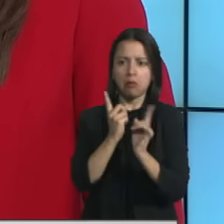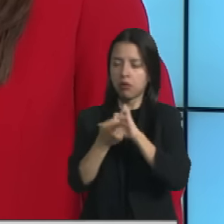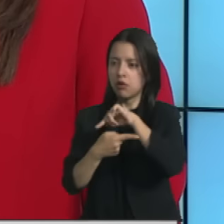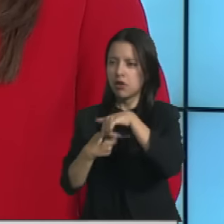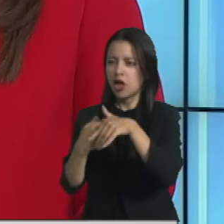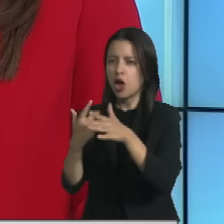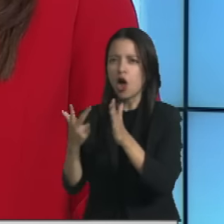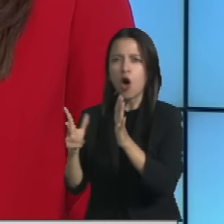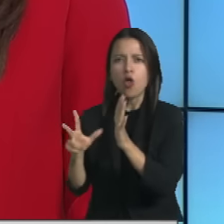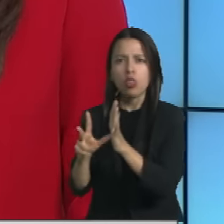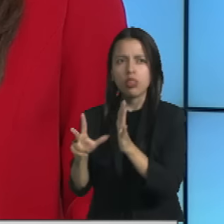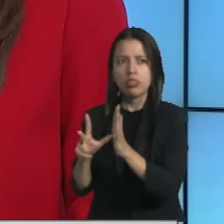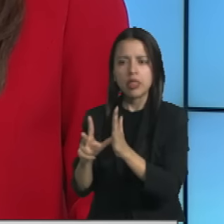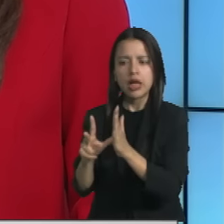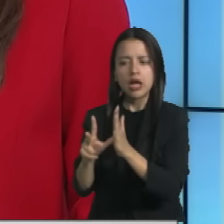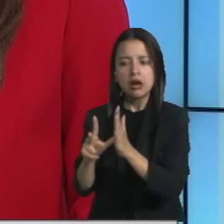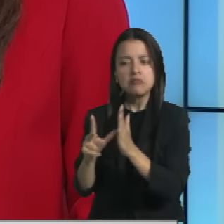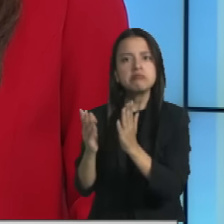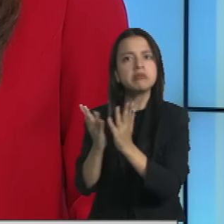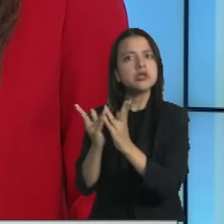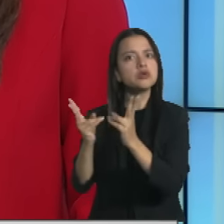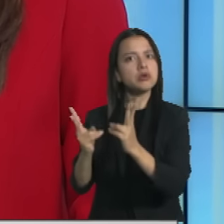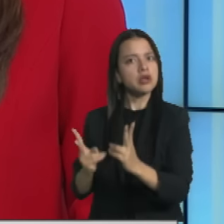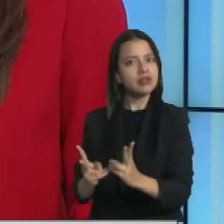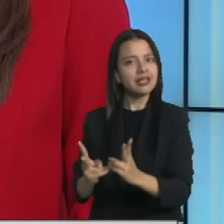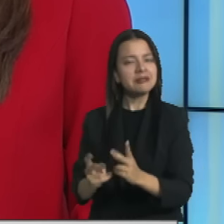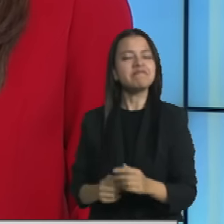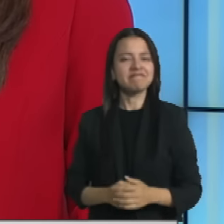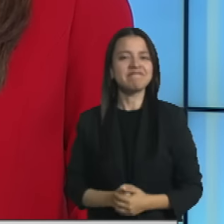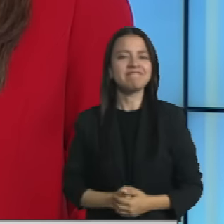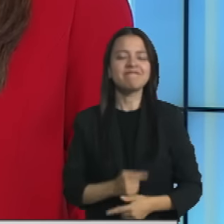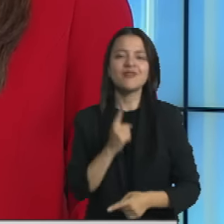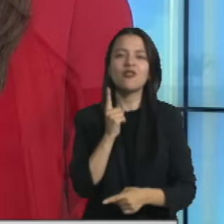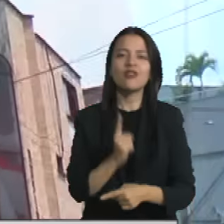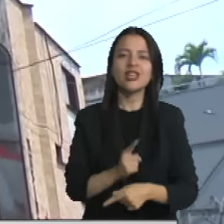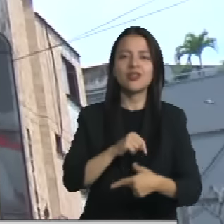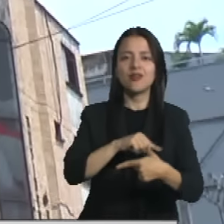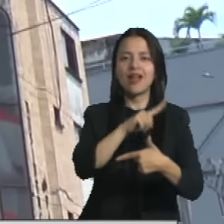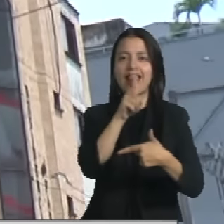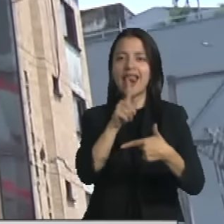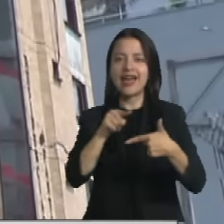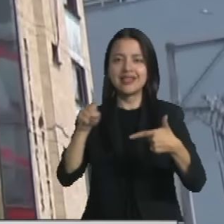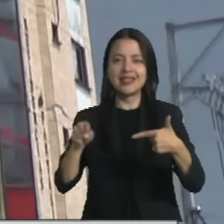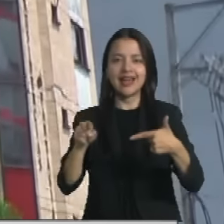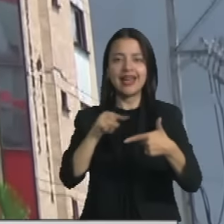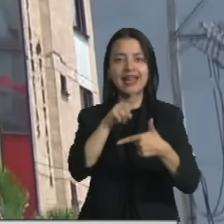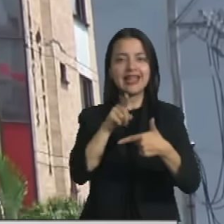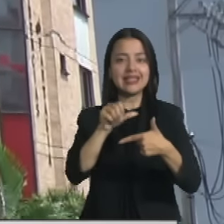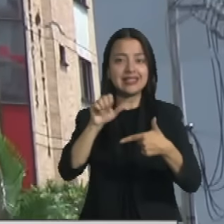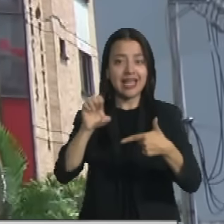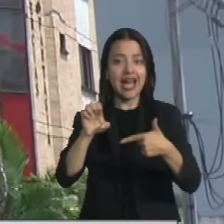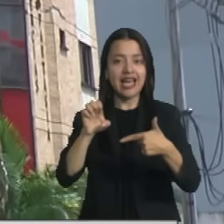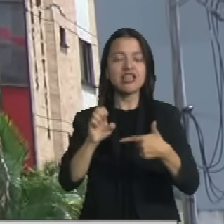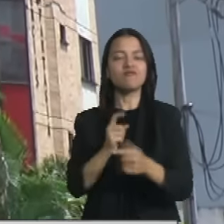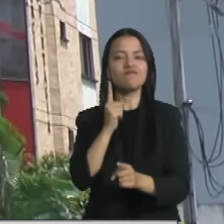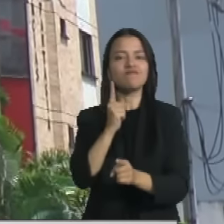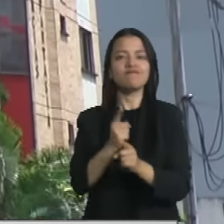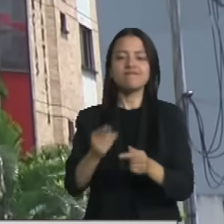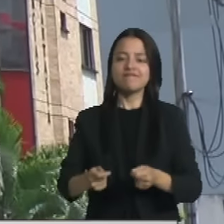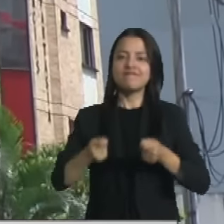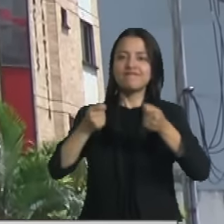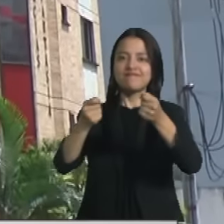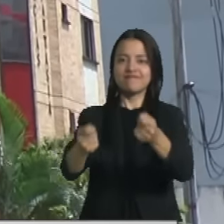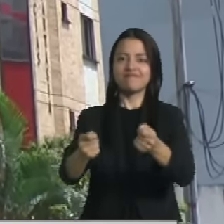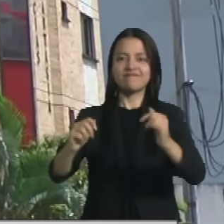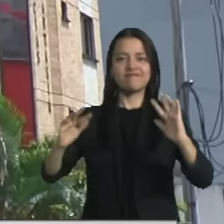residencias incautadas por la SAE y entregadas hoy a la Universidad Industrial de Santander. Estas residencias, ubicadas en el corazón de la ciudad